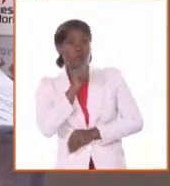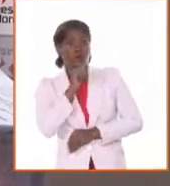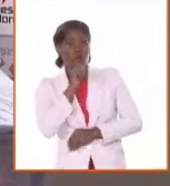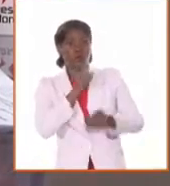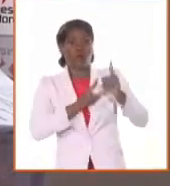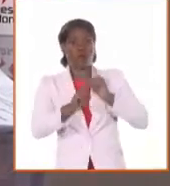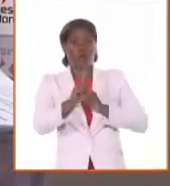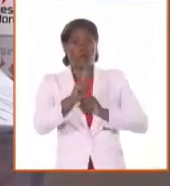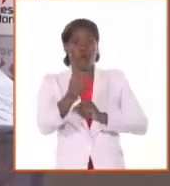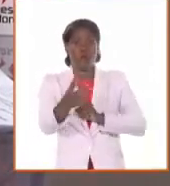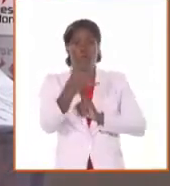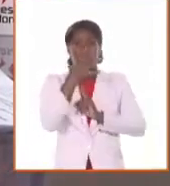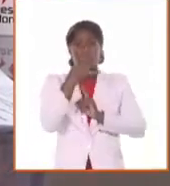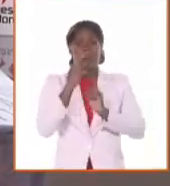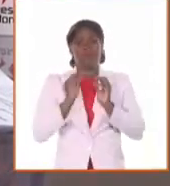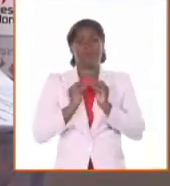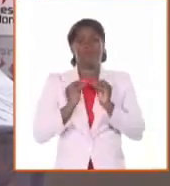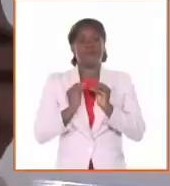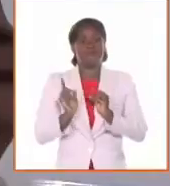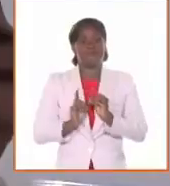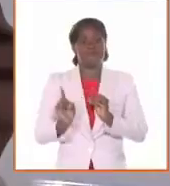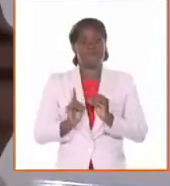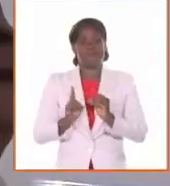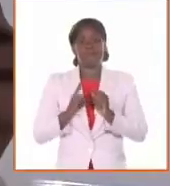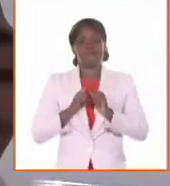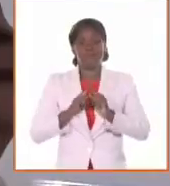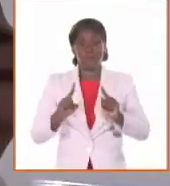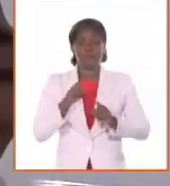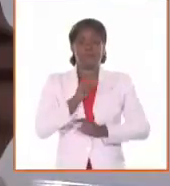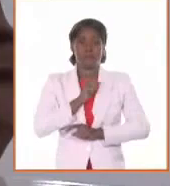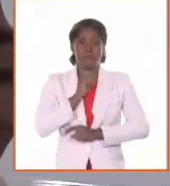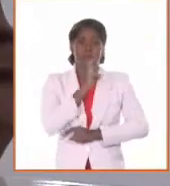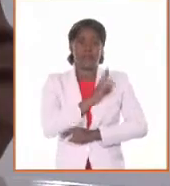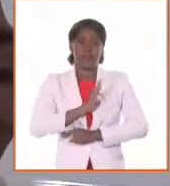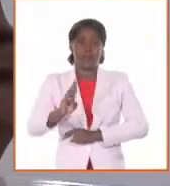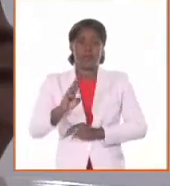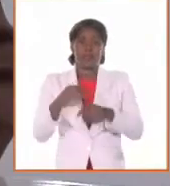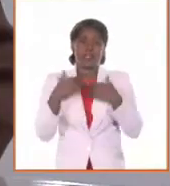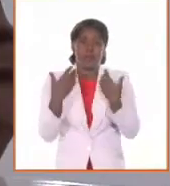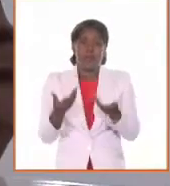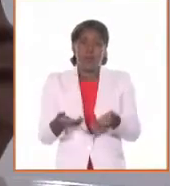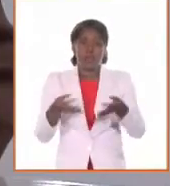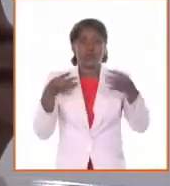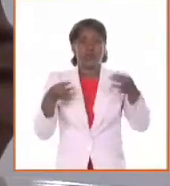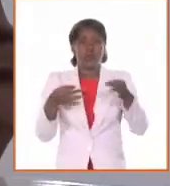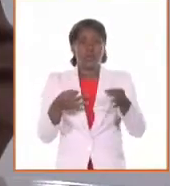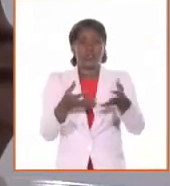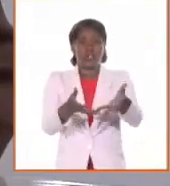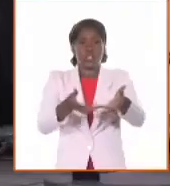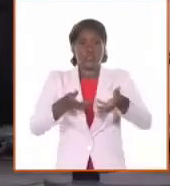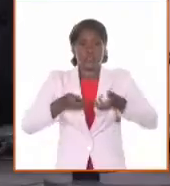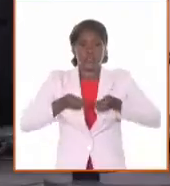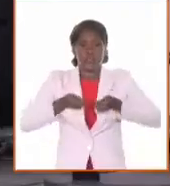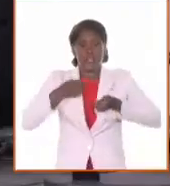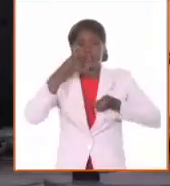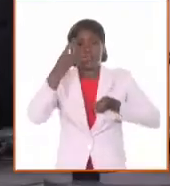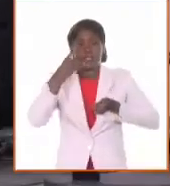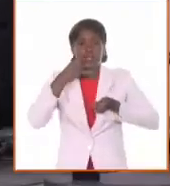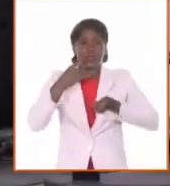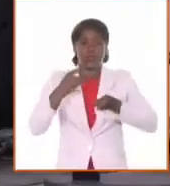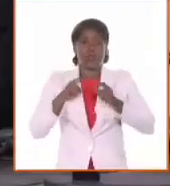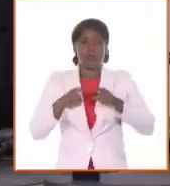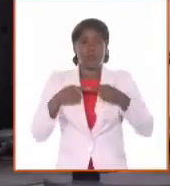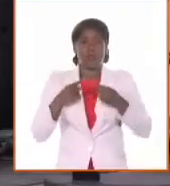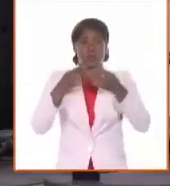certificación para esas llamadas notas al márgenes que tienen algunos documentos del registro civil es decir en general de